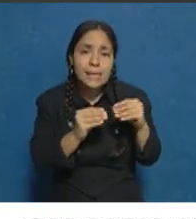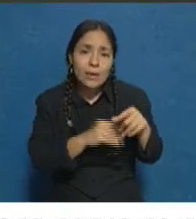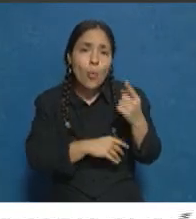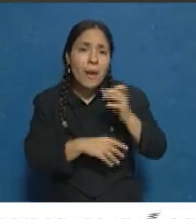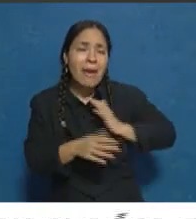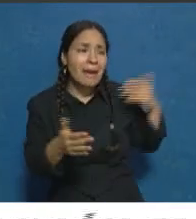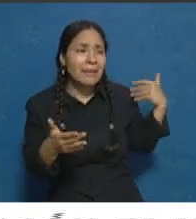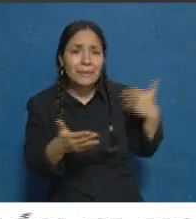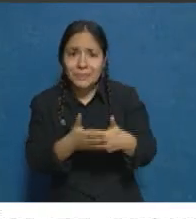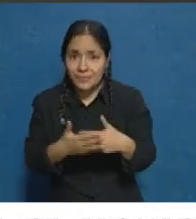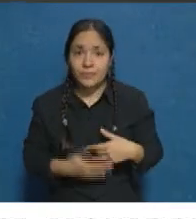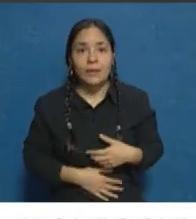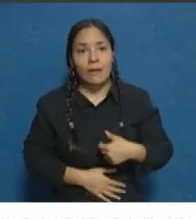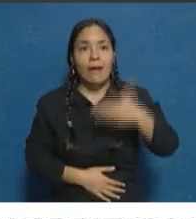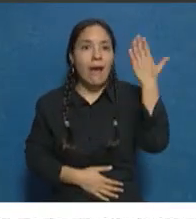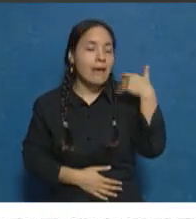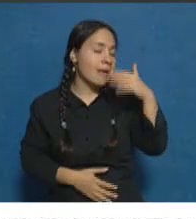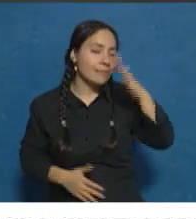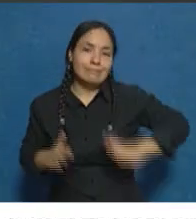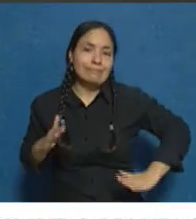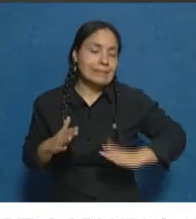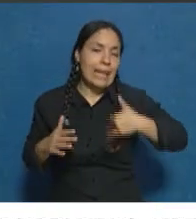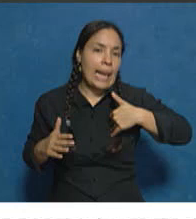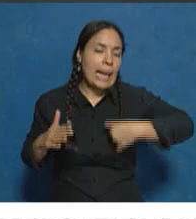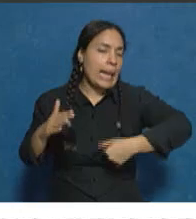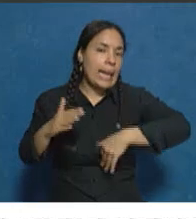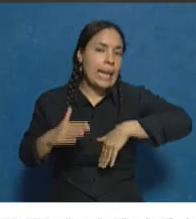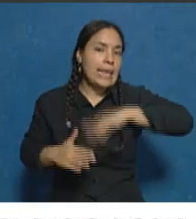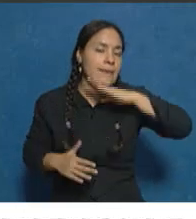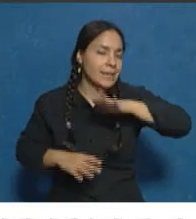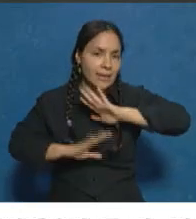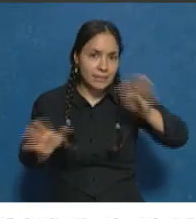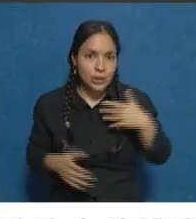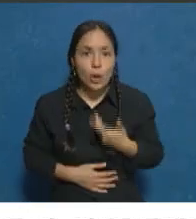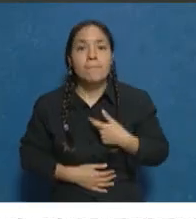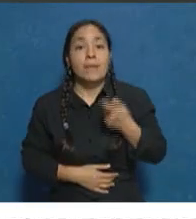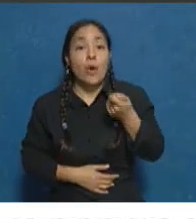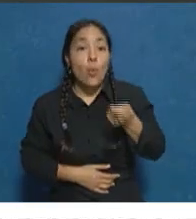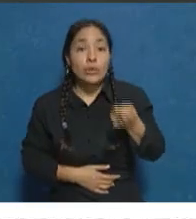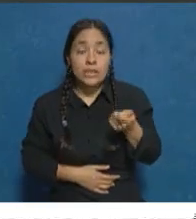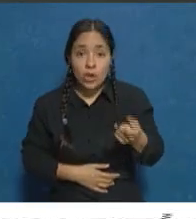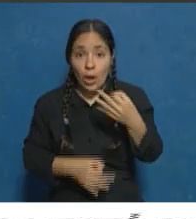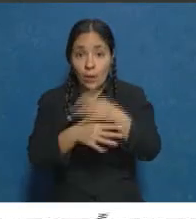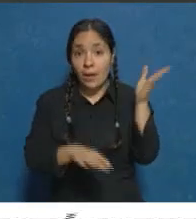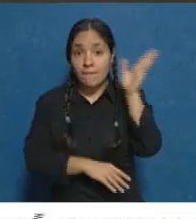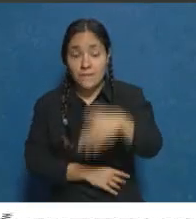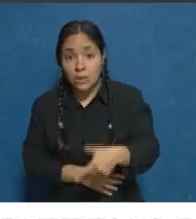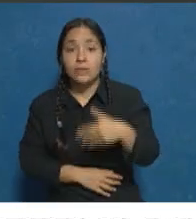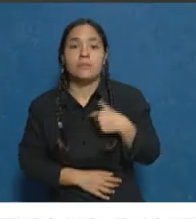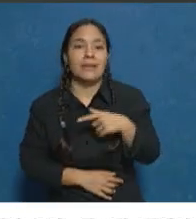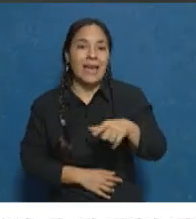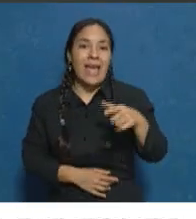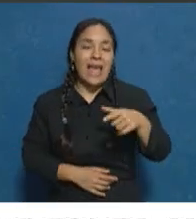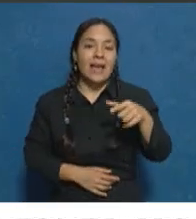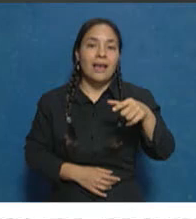año, pero ayer ya llegó un punto límite porque vino con un cuchillo de la escuela, se lo sacó la maestra todo y amenazó a todos los compañeros que iba a